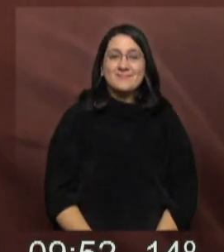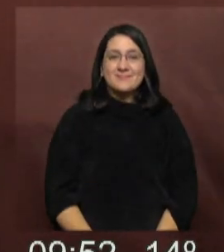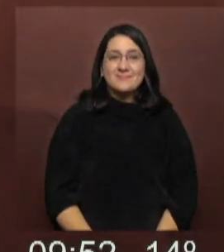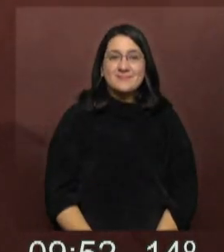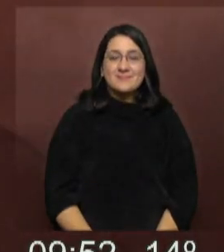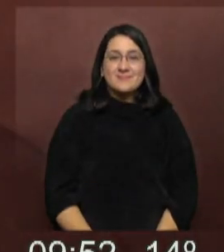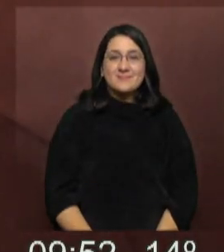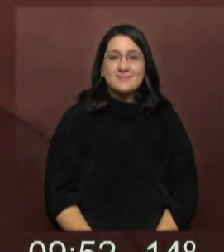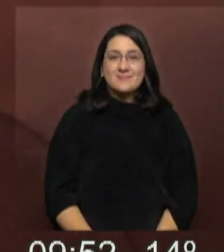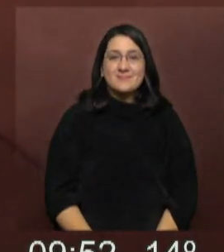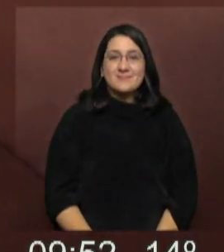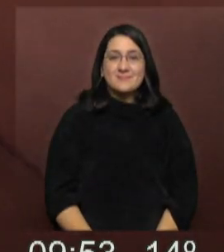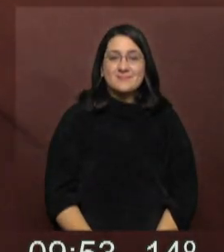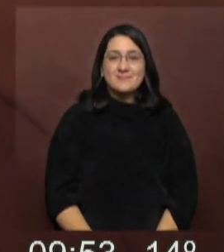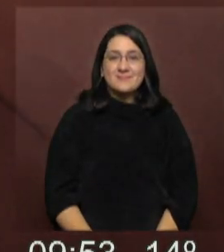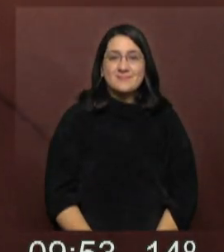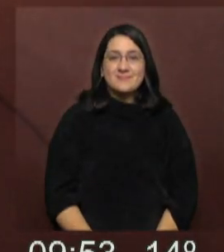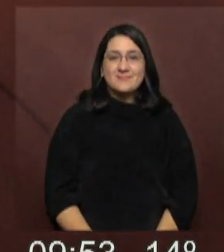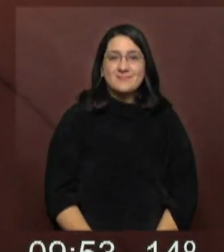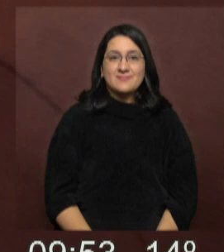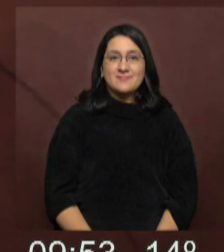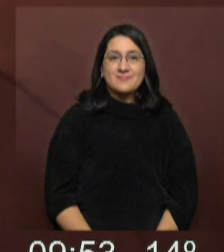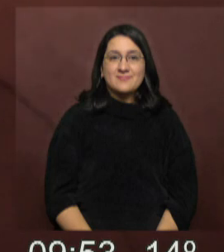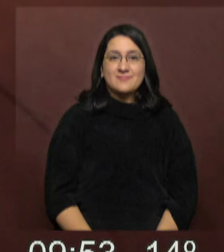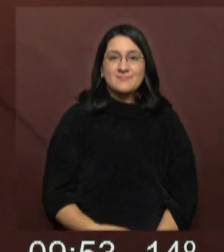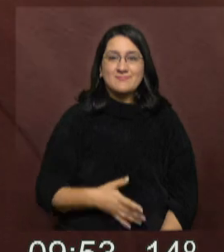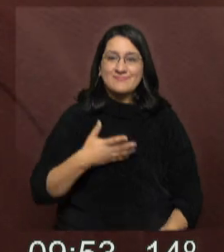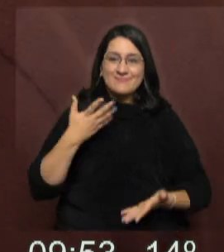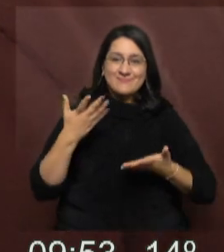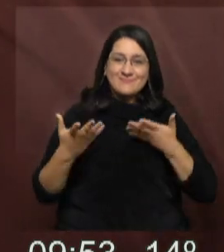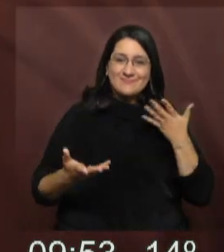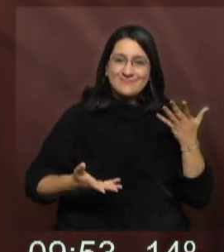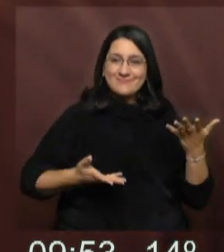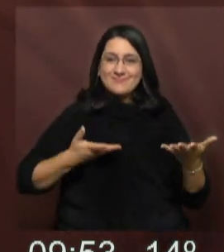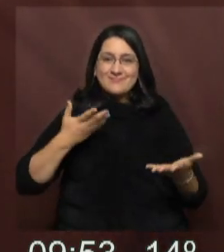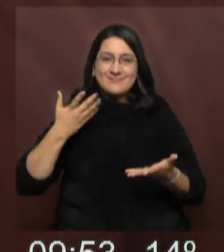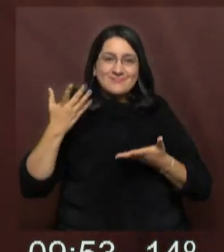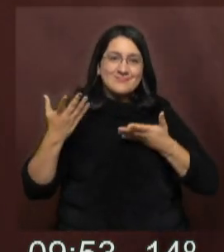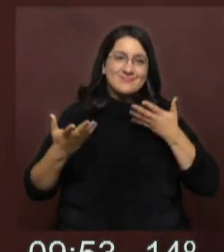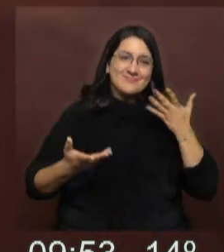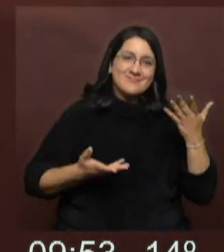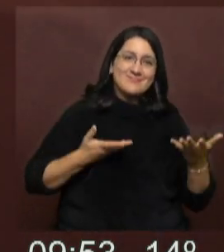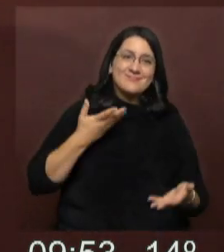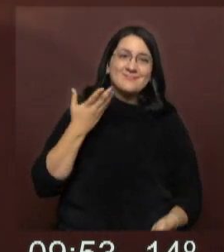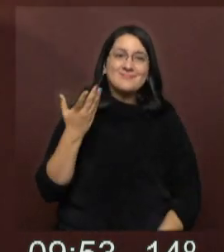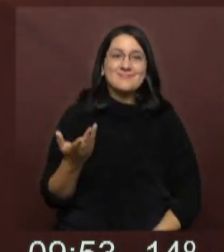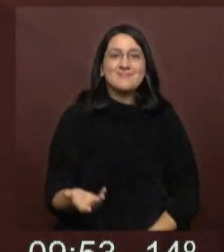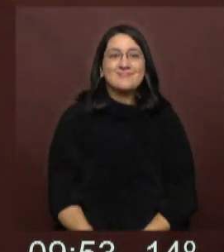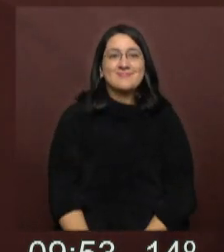1, 2, 3. Tratando de entenderte, tan solo se me ocurre